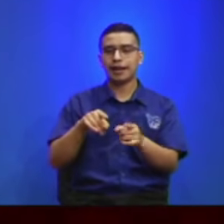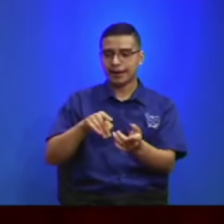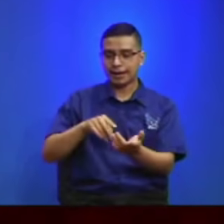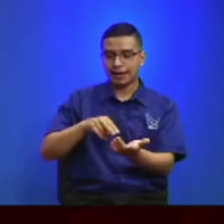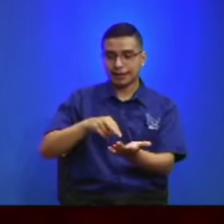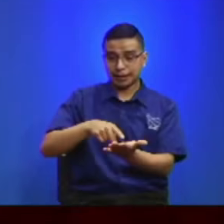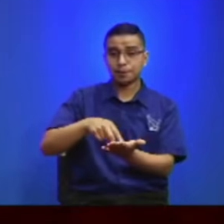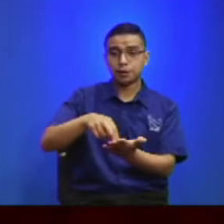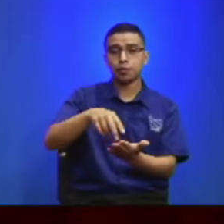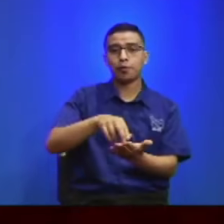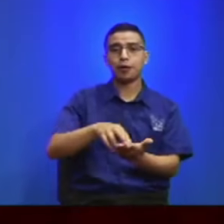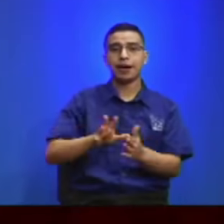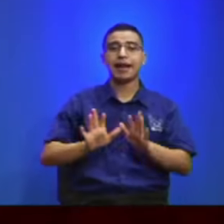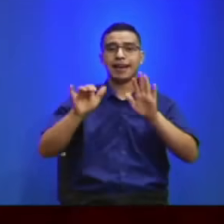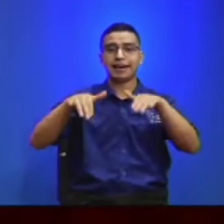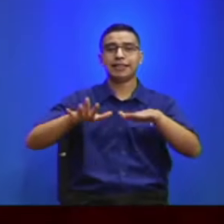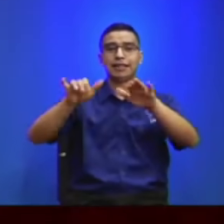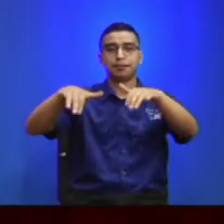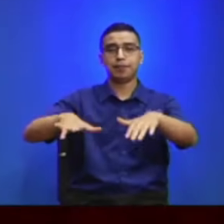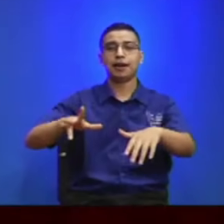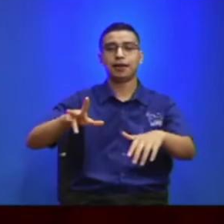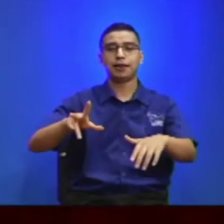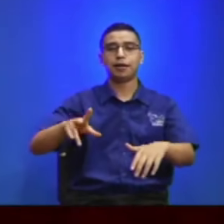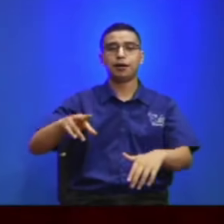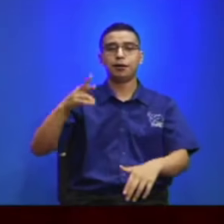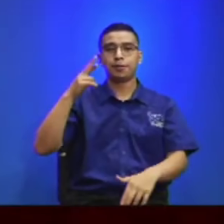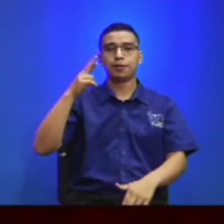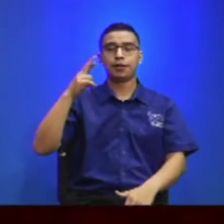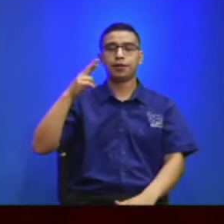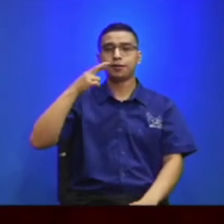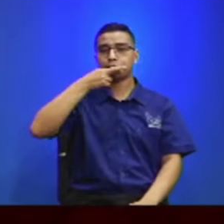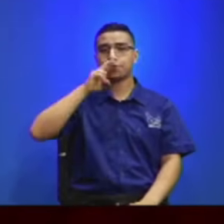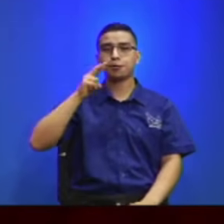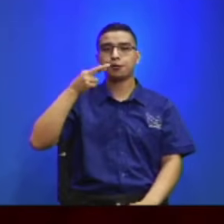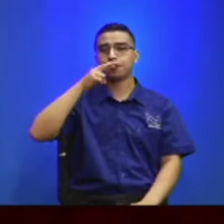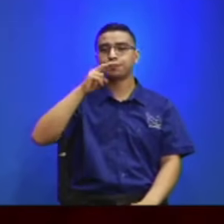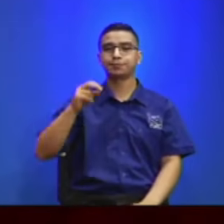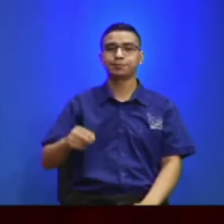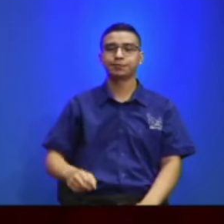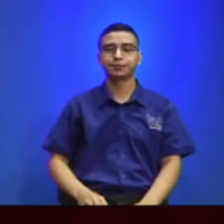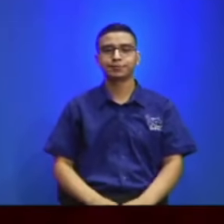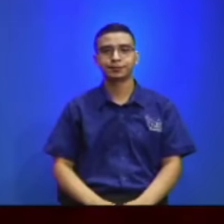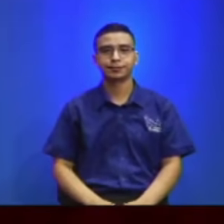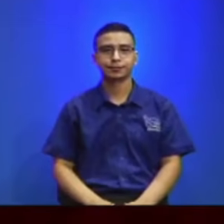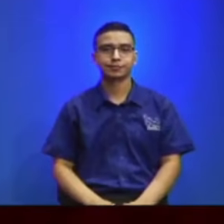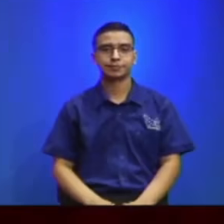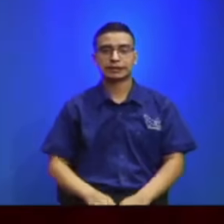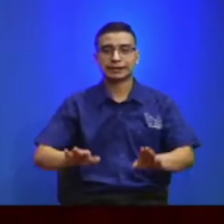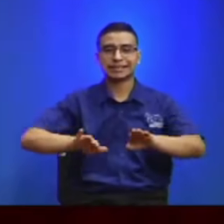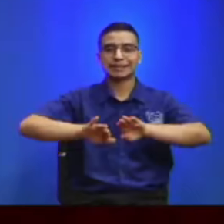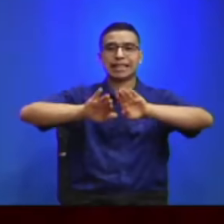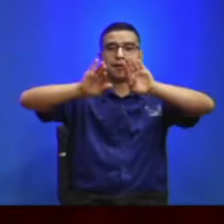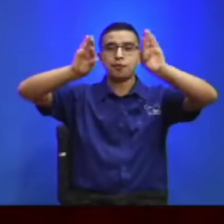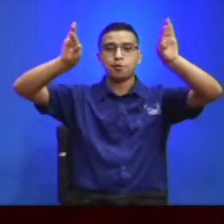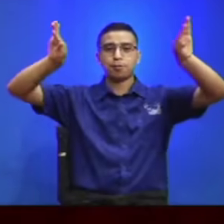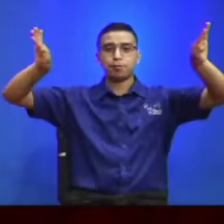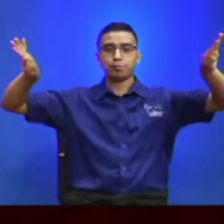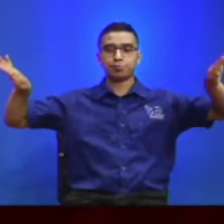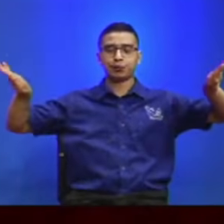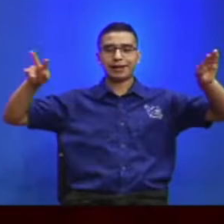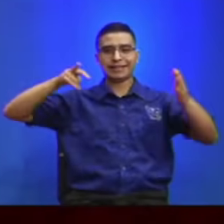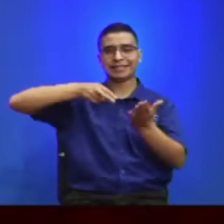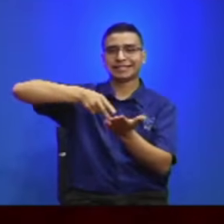hacen verdad de los 10 mandamientos de ustedes del libro de no sé qué entonces se abrió y